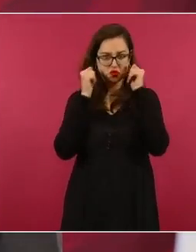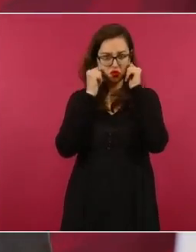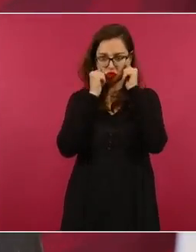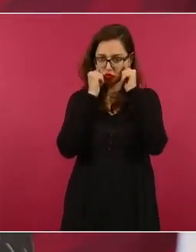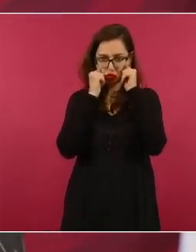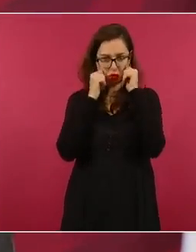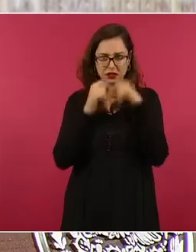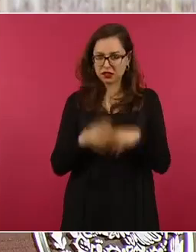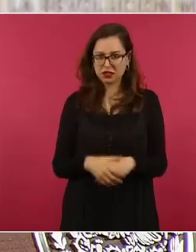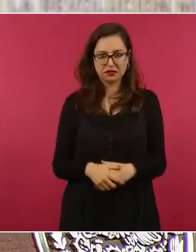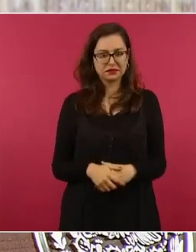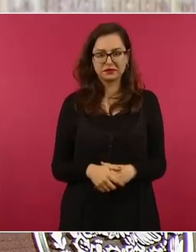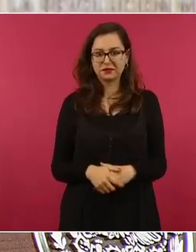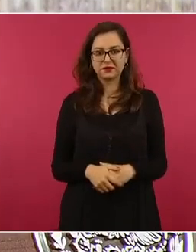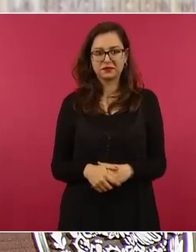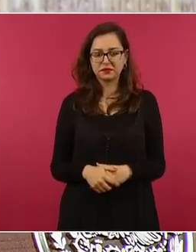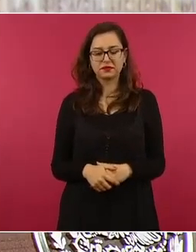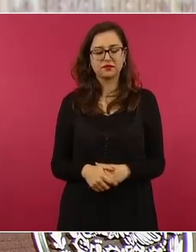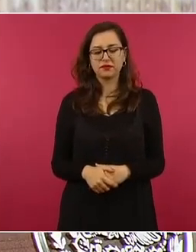haciendo